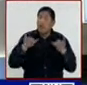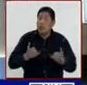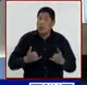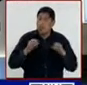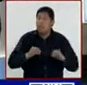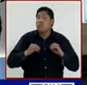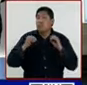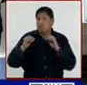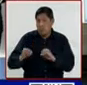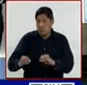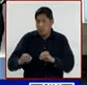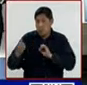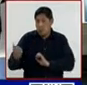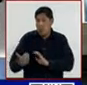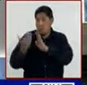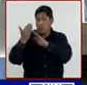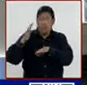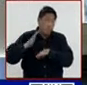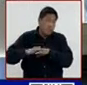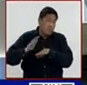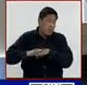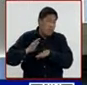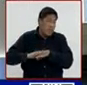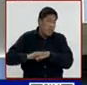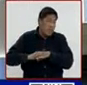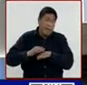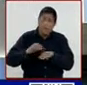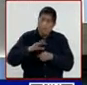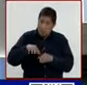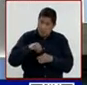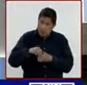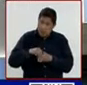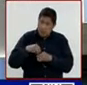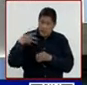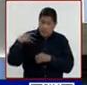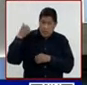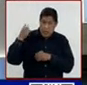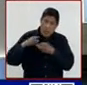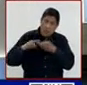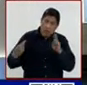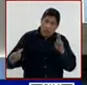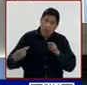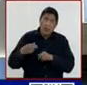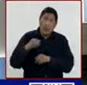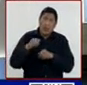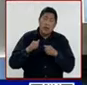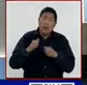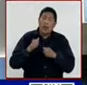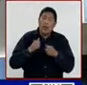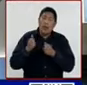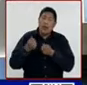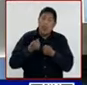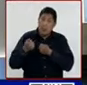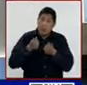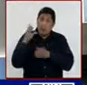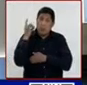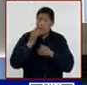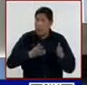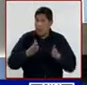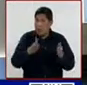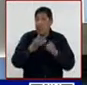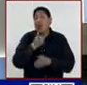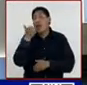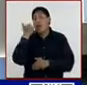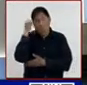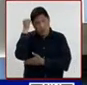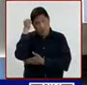se ha instalado una audiencia de medidas cautelares que involucra al gerente regional de la ABC en Sucre. ¿Terminó la audiencia o no? Le